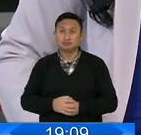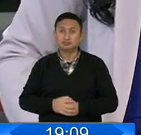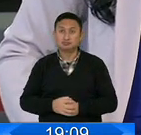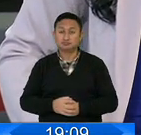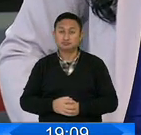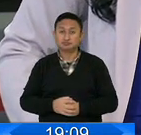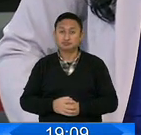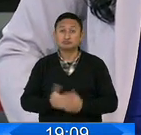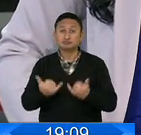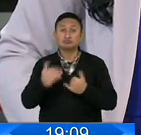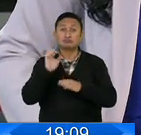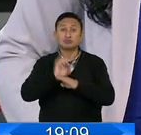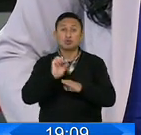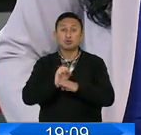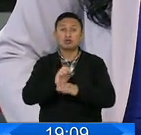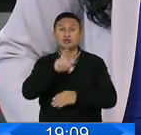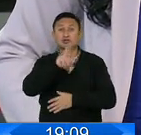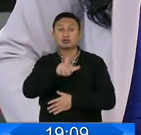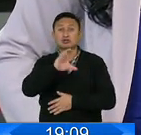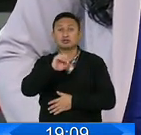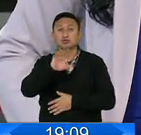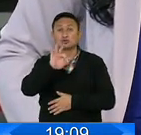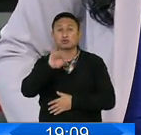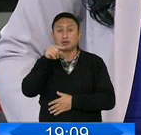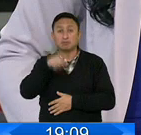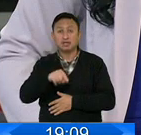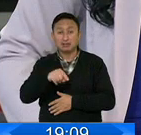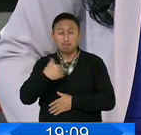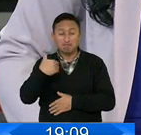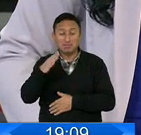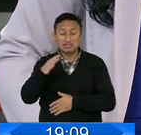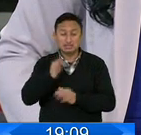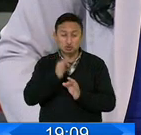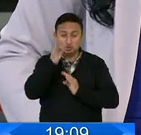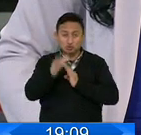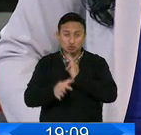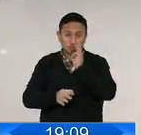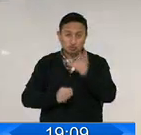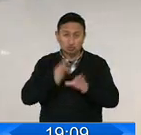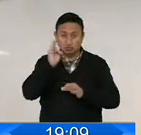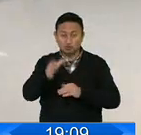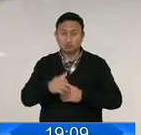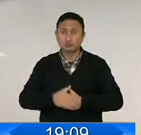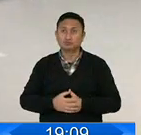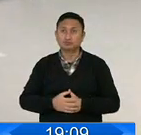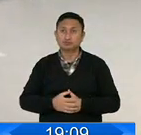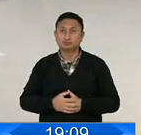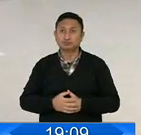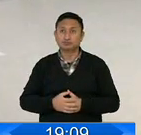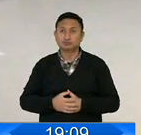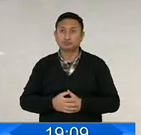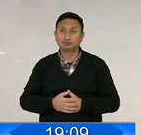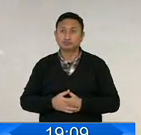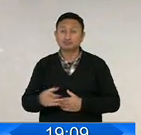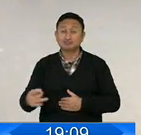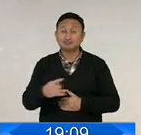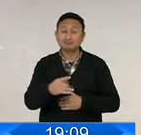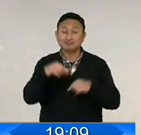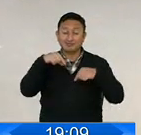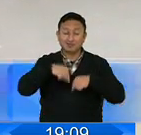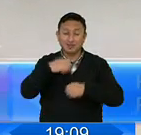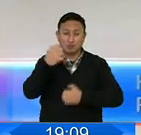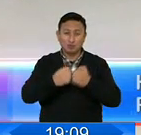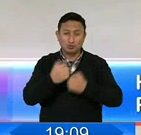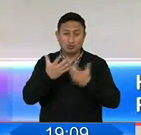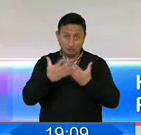momento, Ecuador supera 309.000 contagios de COVID-19. La batalla contra el coronavirus está lejos de